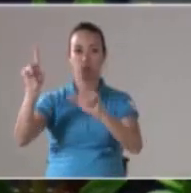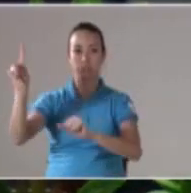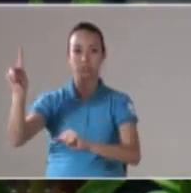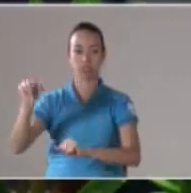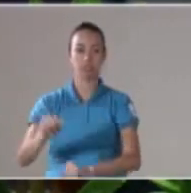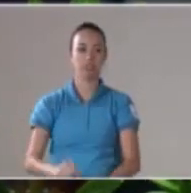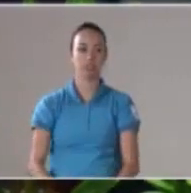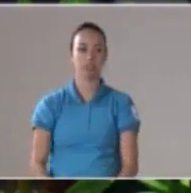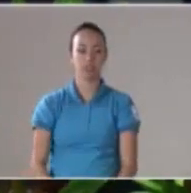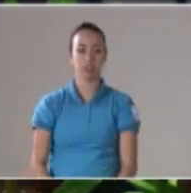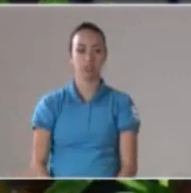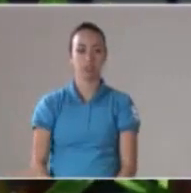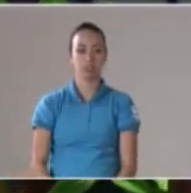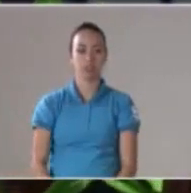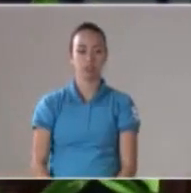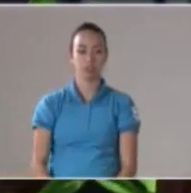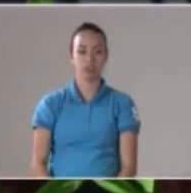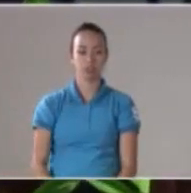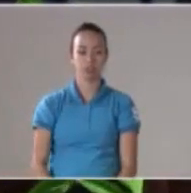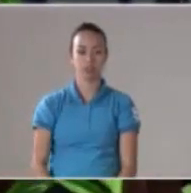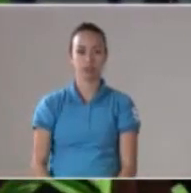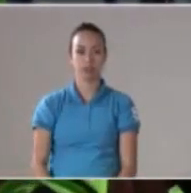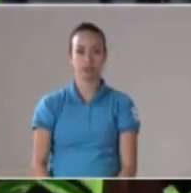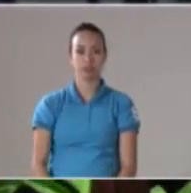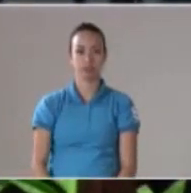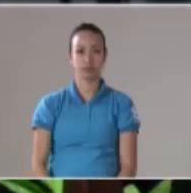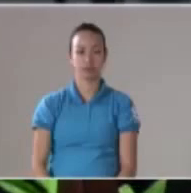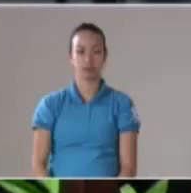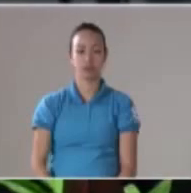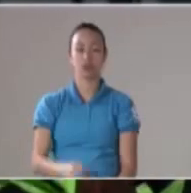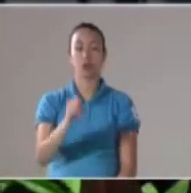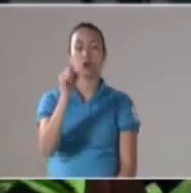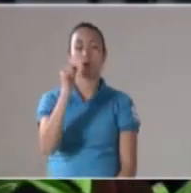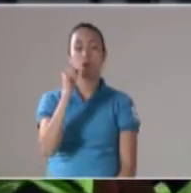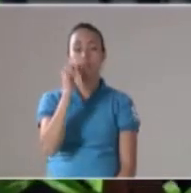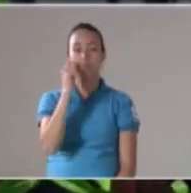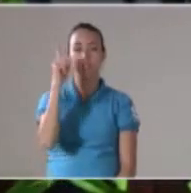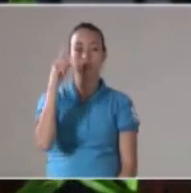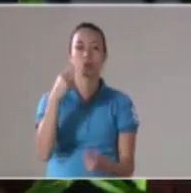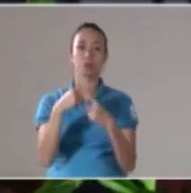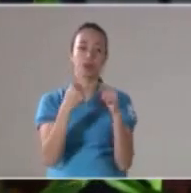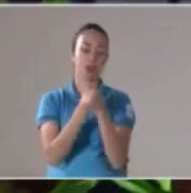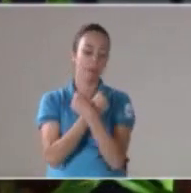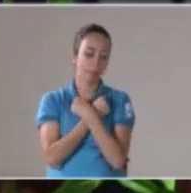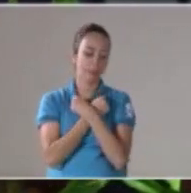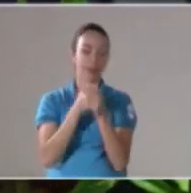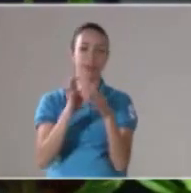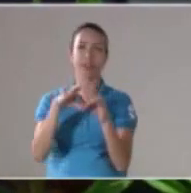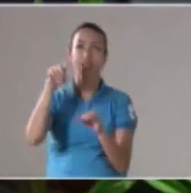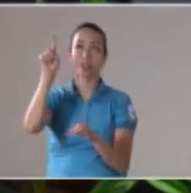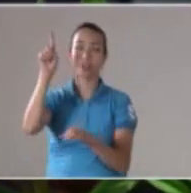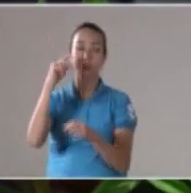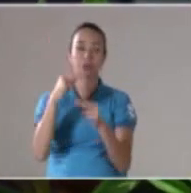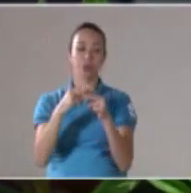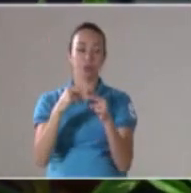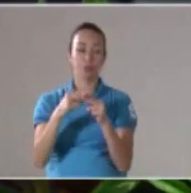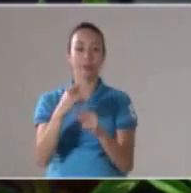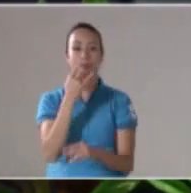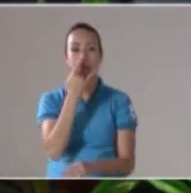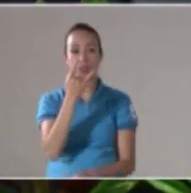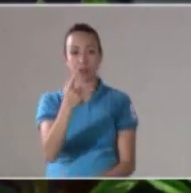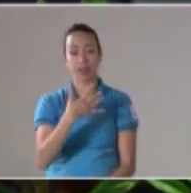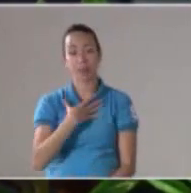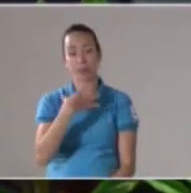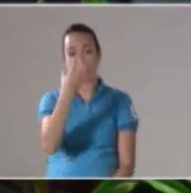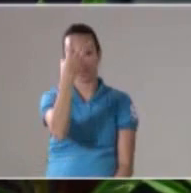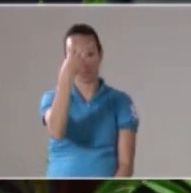habla, 25:11, Biblia de las Américas. Oh Señor, por amor de tu nombre, perdona mi iniquidad, porque es